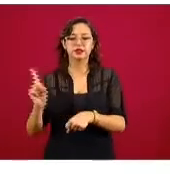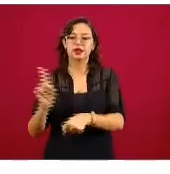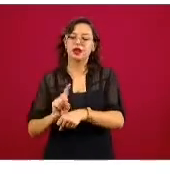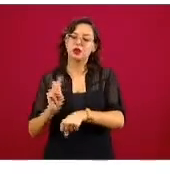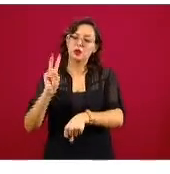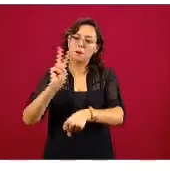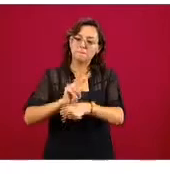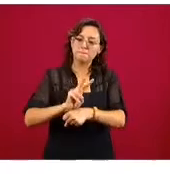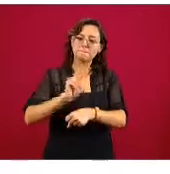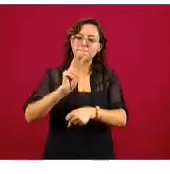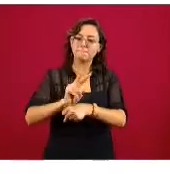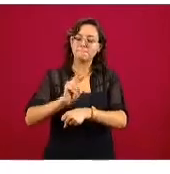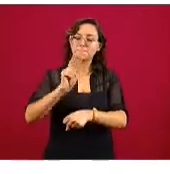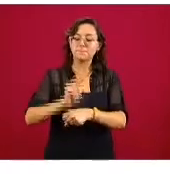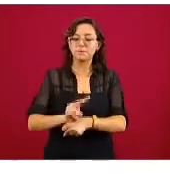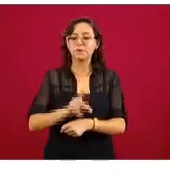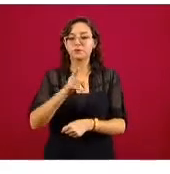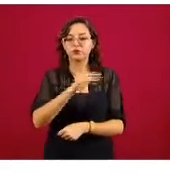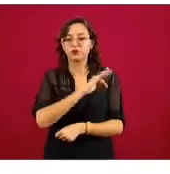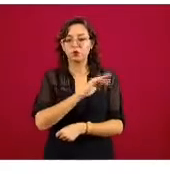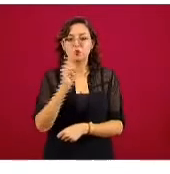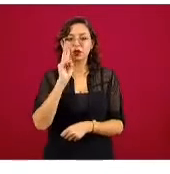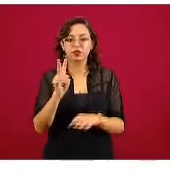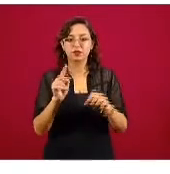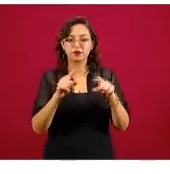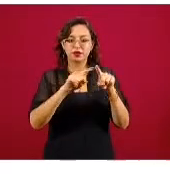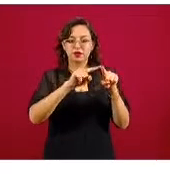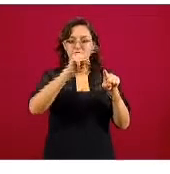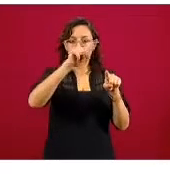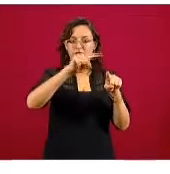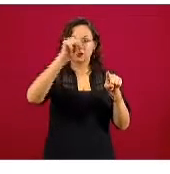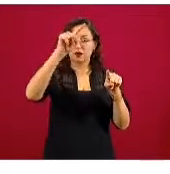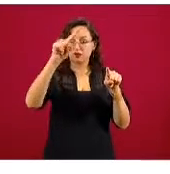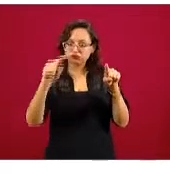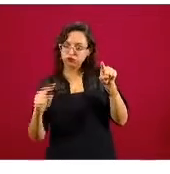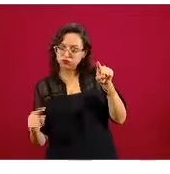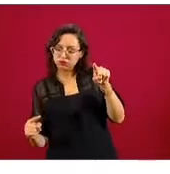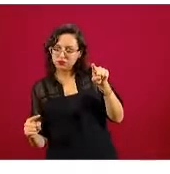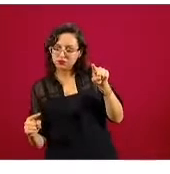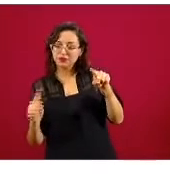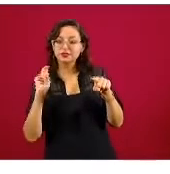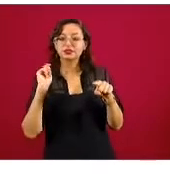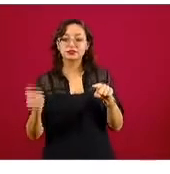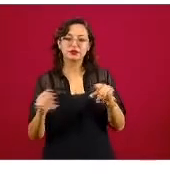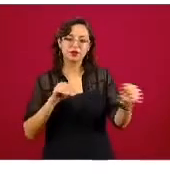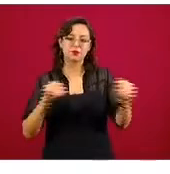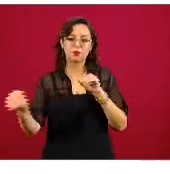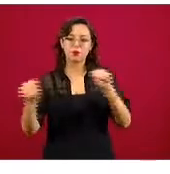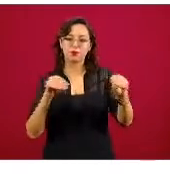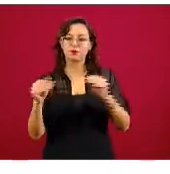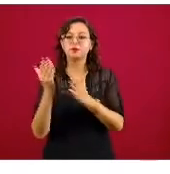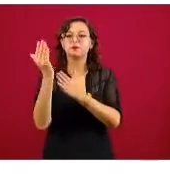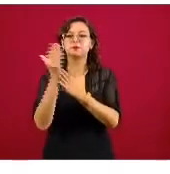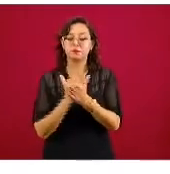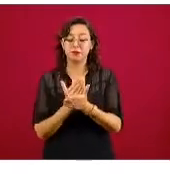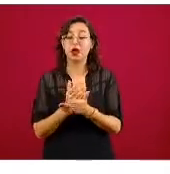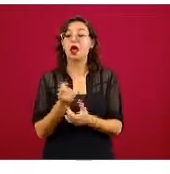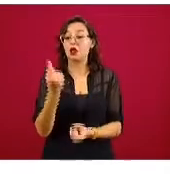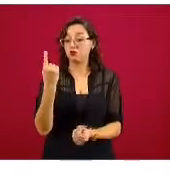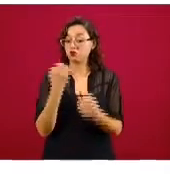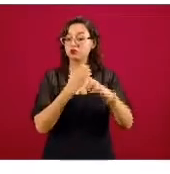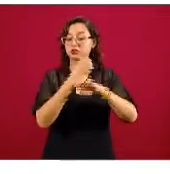lo que pueden ver de manera gruesa es donde bajan esas curvas, es una reducción, y se corrobora que hay reducciones hasta